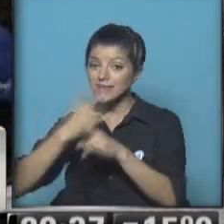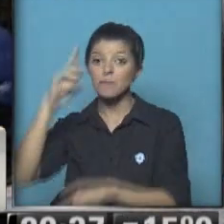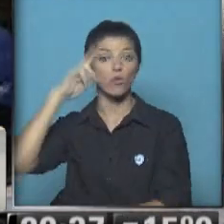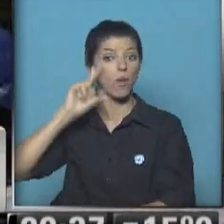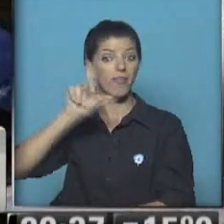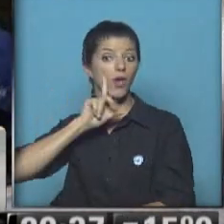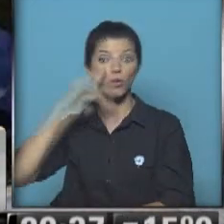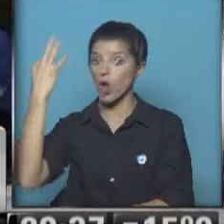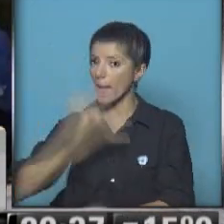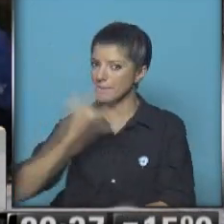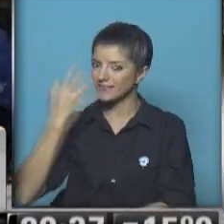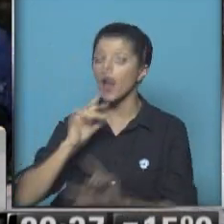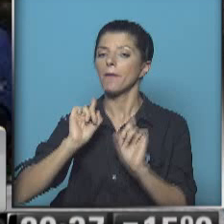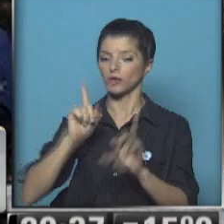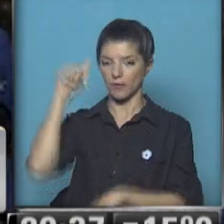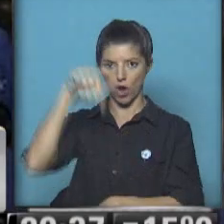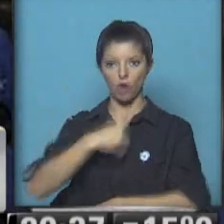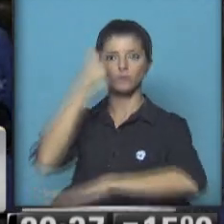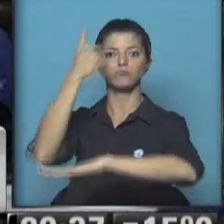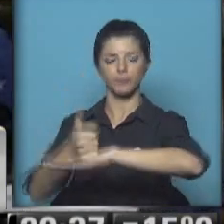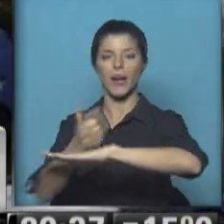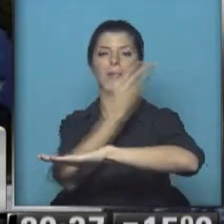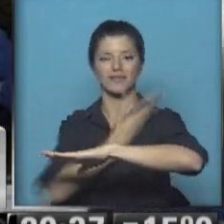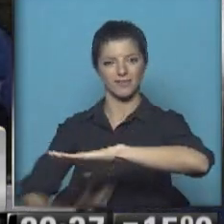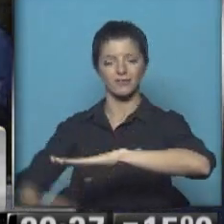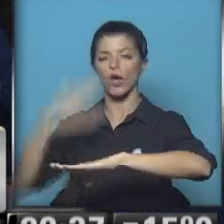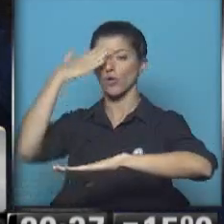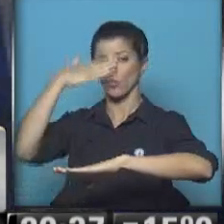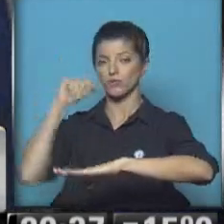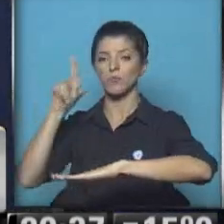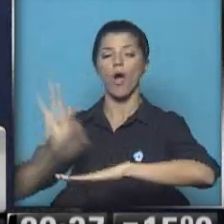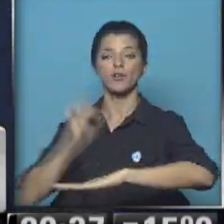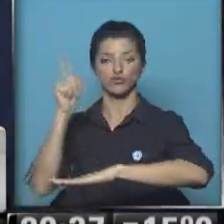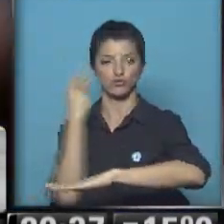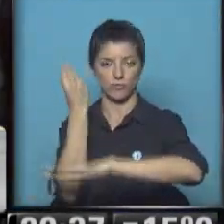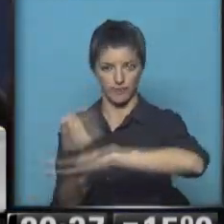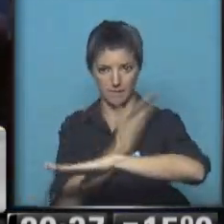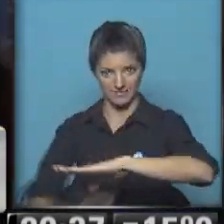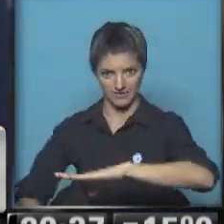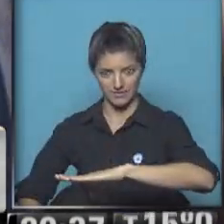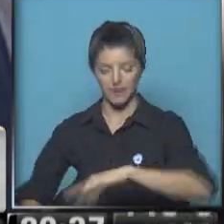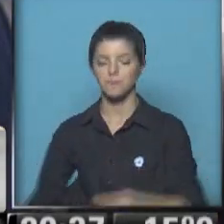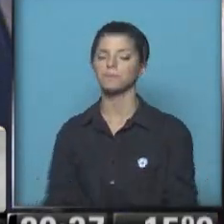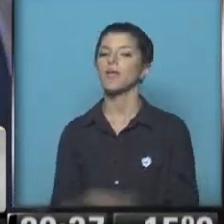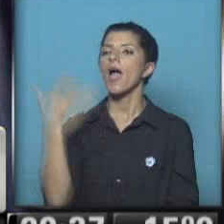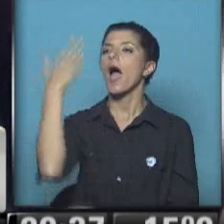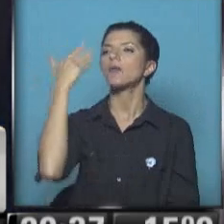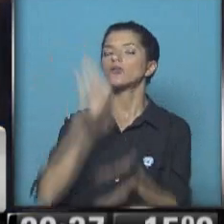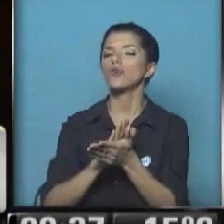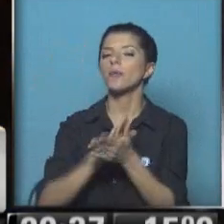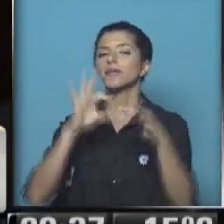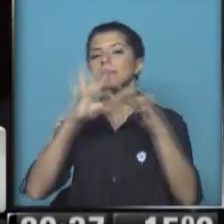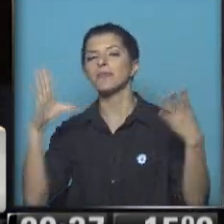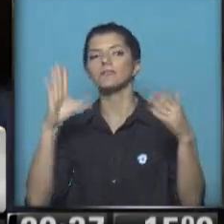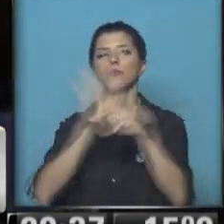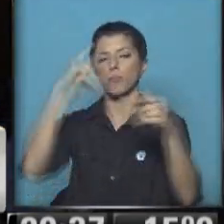vez, además, tuvo a la presidenta en el cargo por última vez. Hablar de la independencia en forma abstracta o